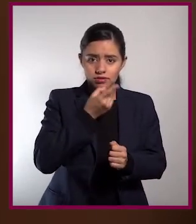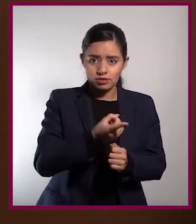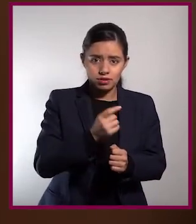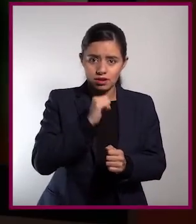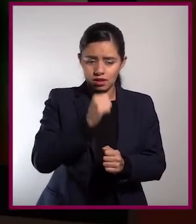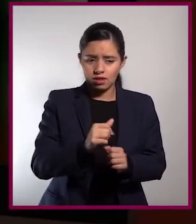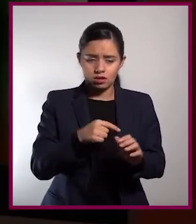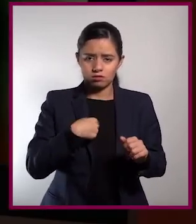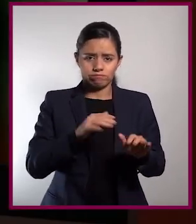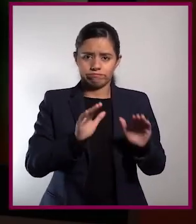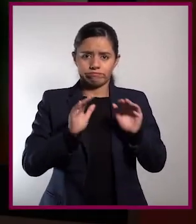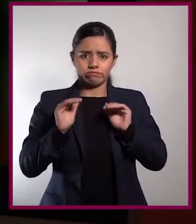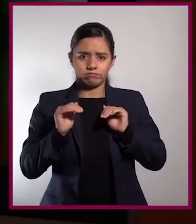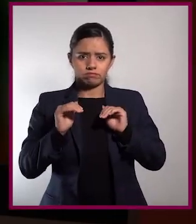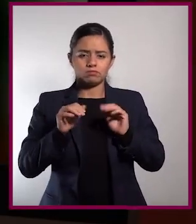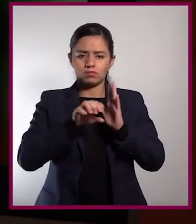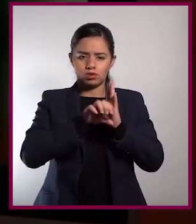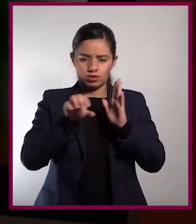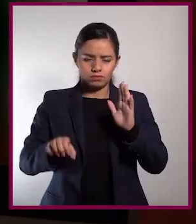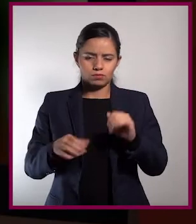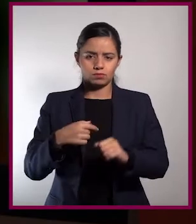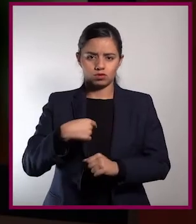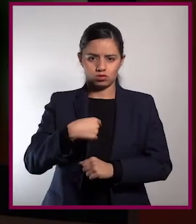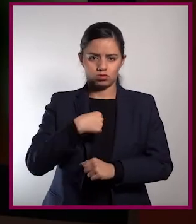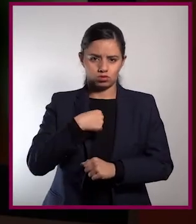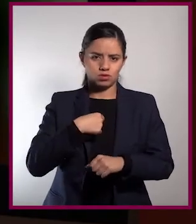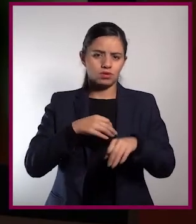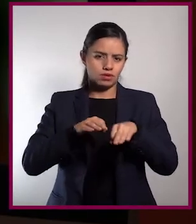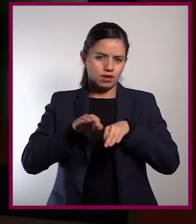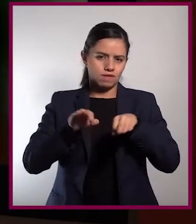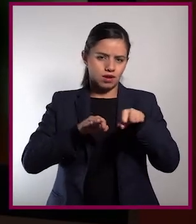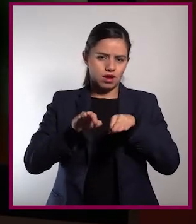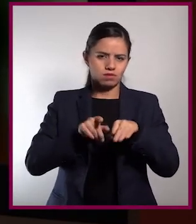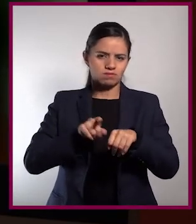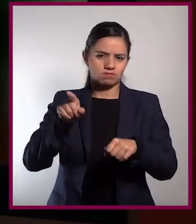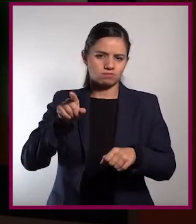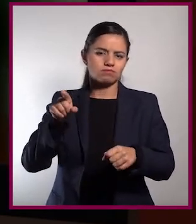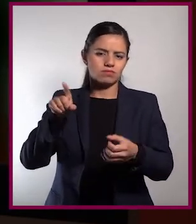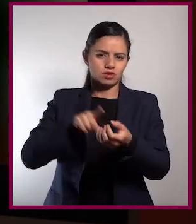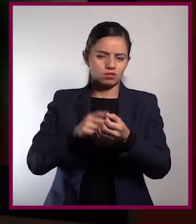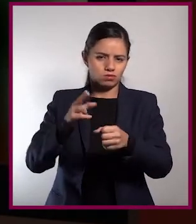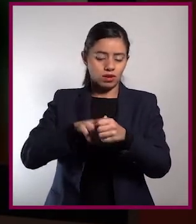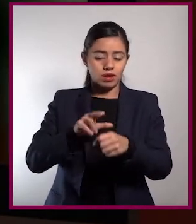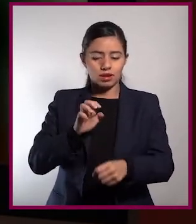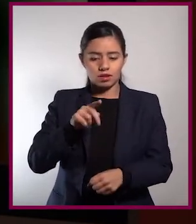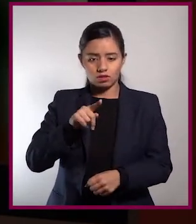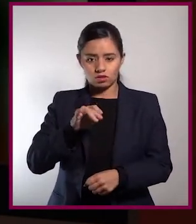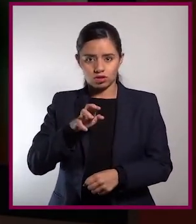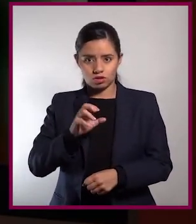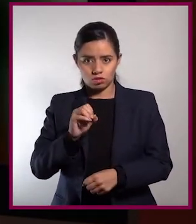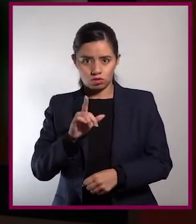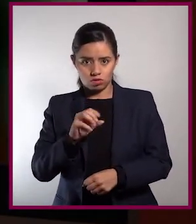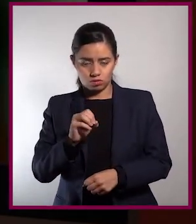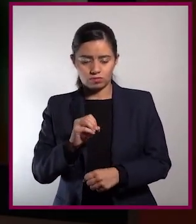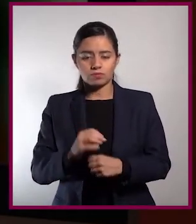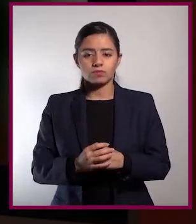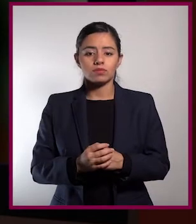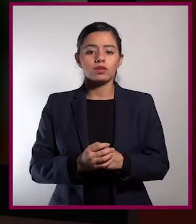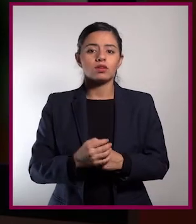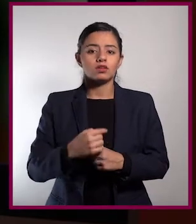médica? Si, por ejemplo, su servidor, yo soy internista y endocrinólogo. En mi preparación atendí